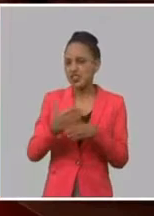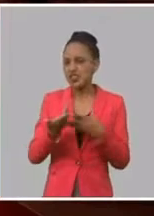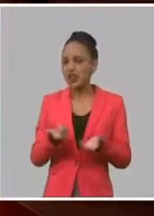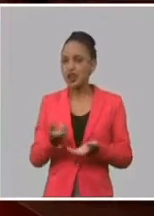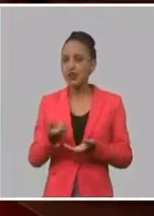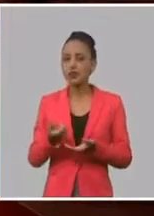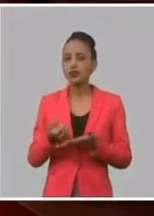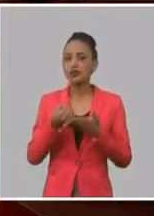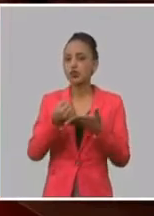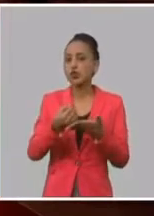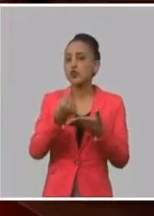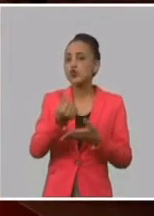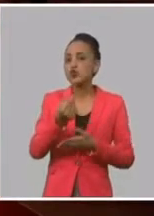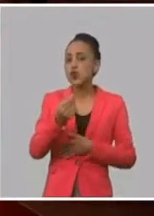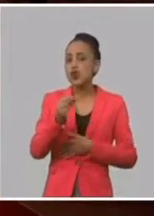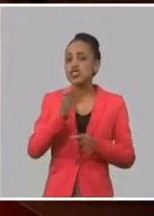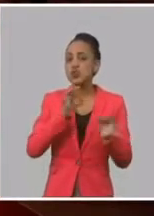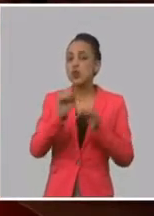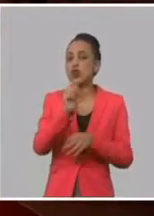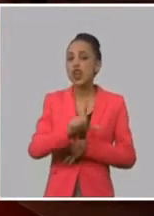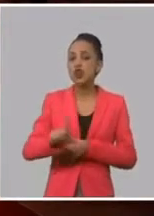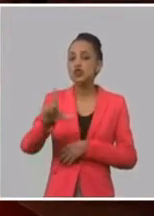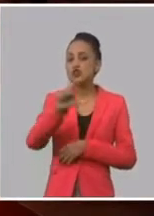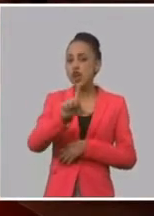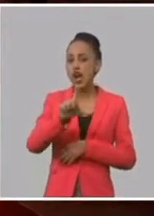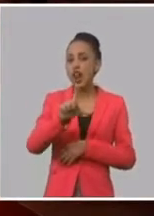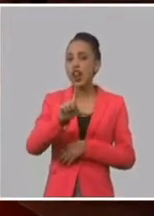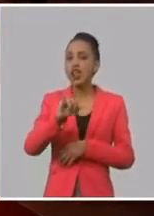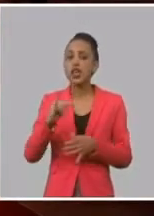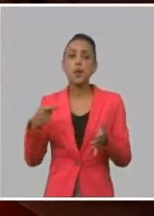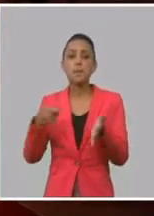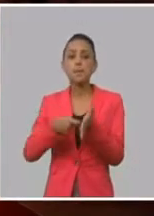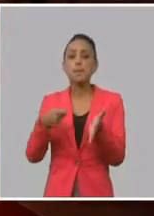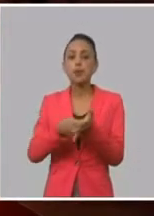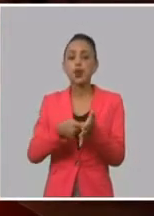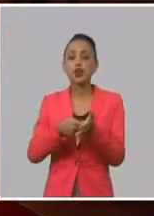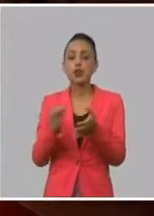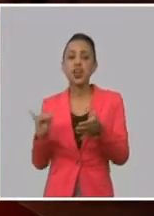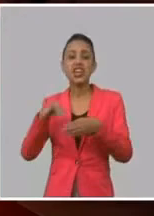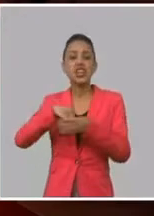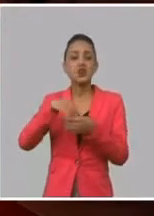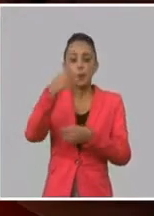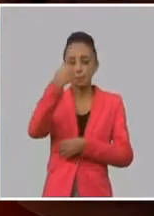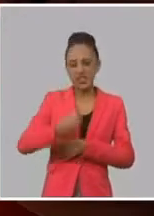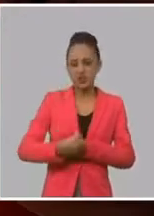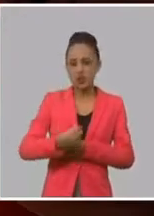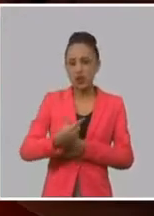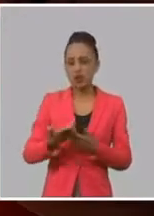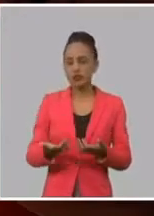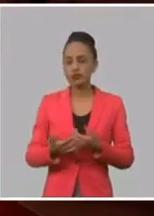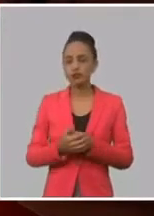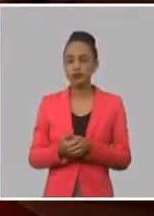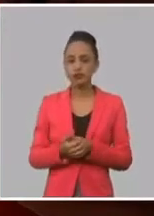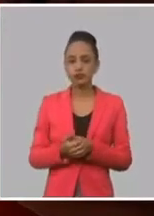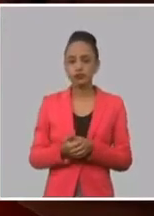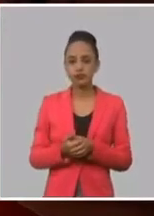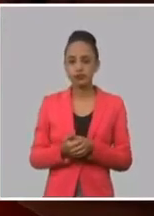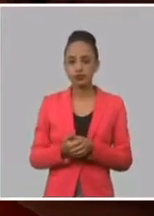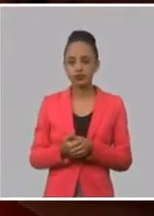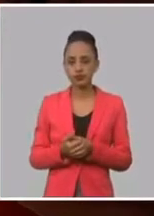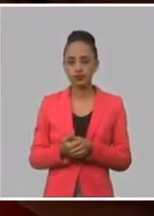sin contribución con el término y el impuesto a los ingresos personales y este impuesto a los ingresos personales como